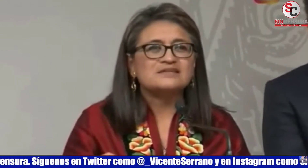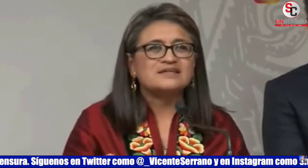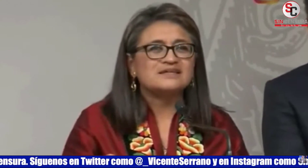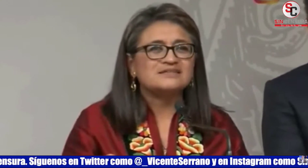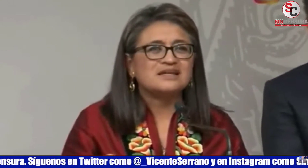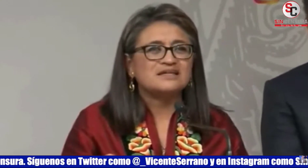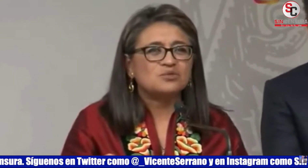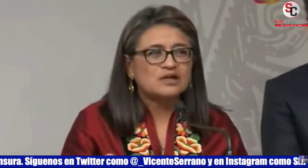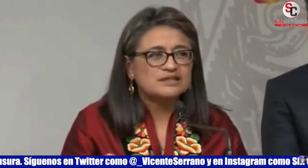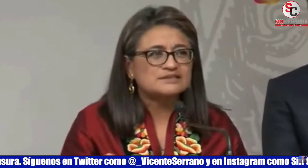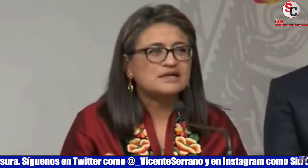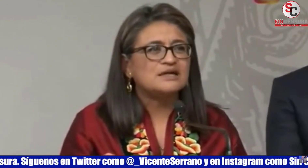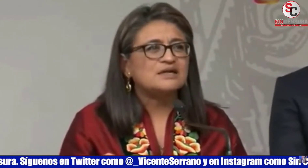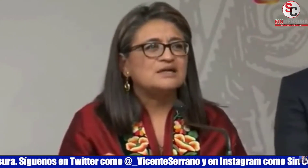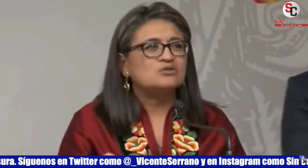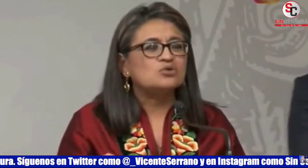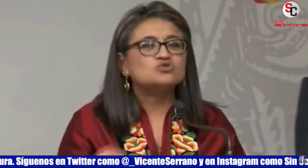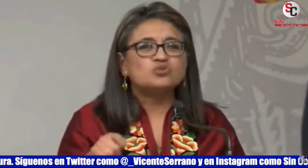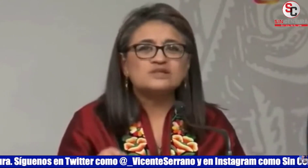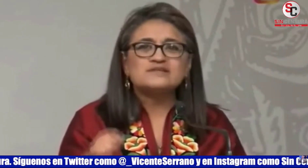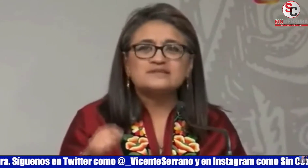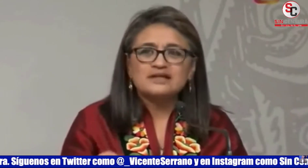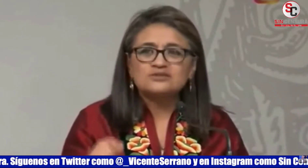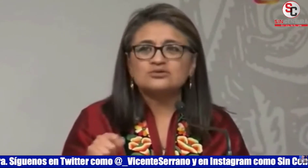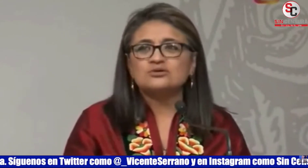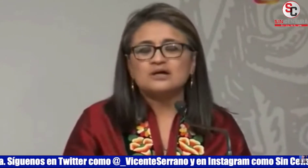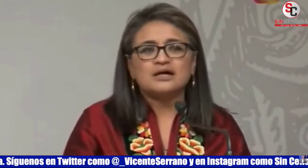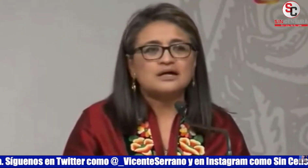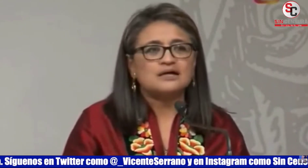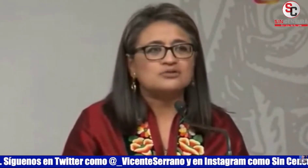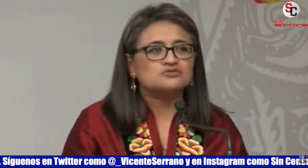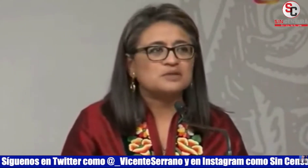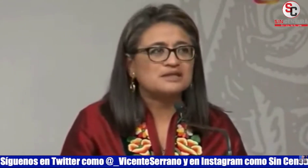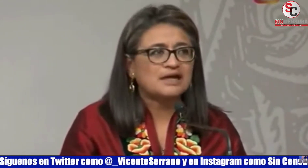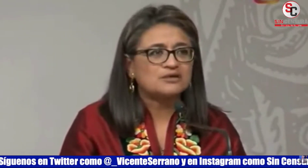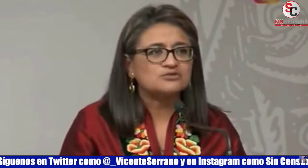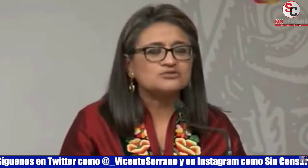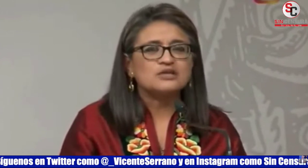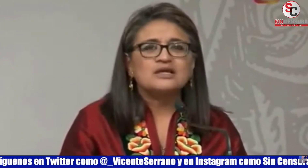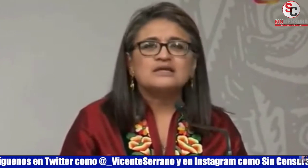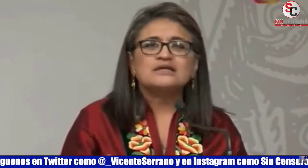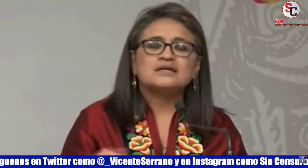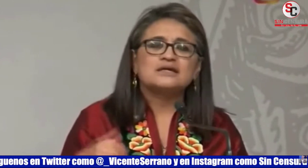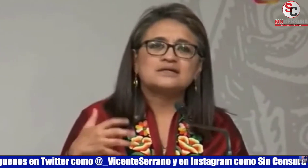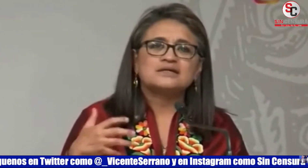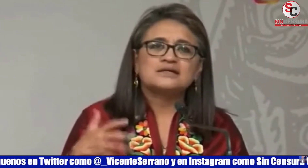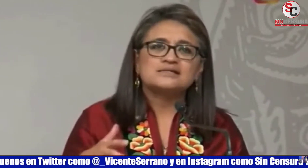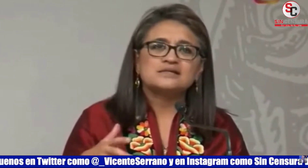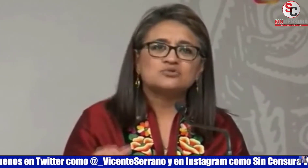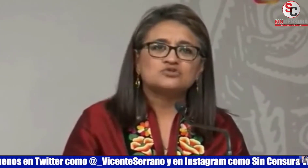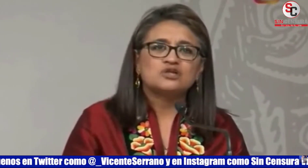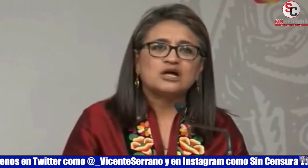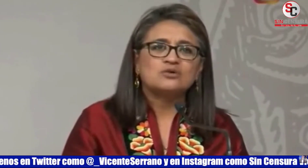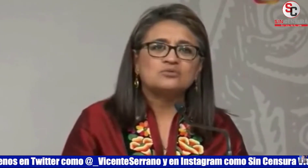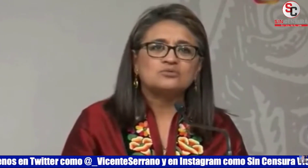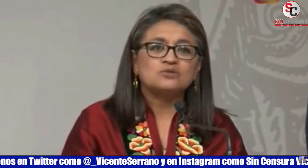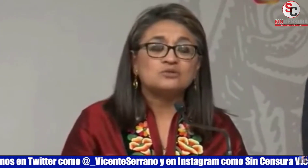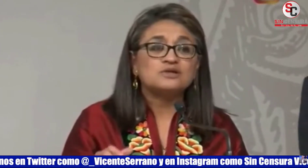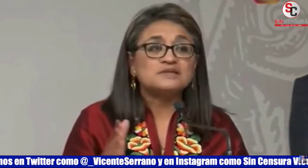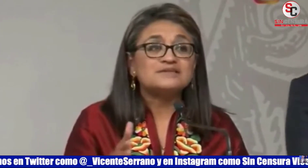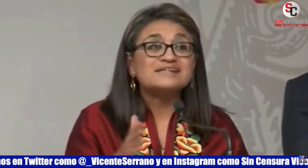todo trasciende es que la democracia no nos cueste tanto a los mexicanos, que